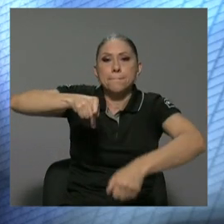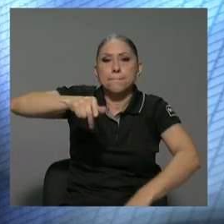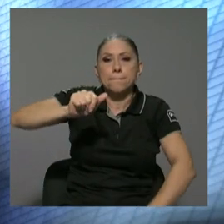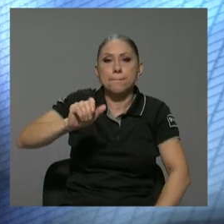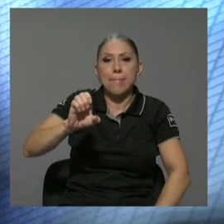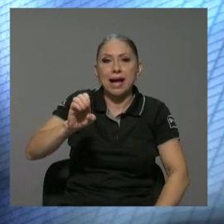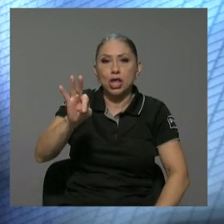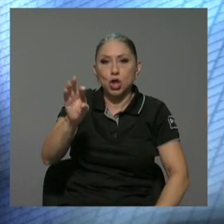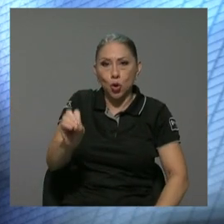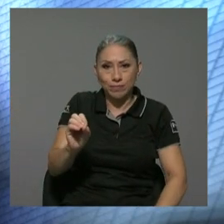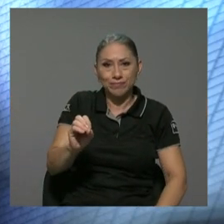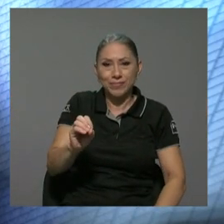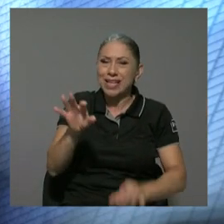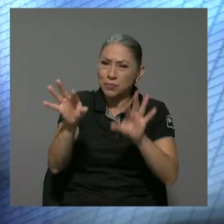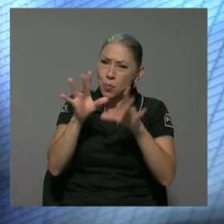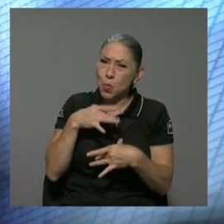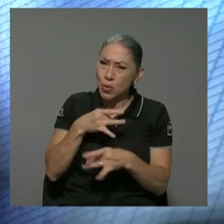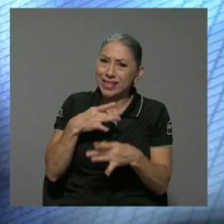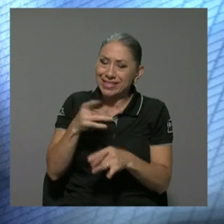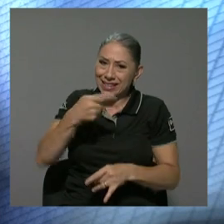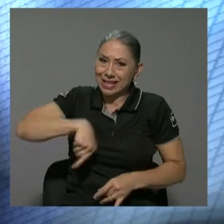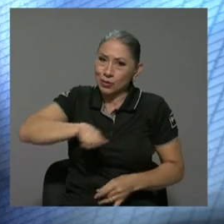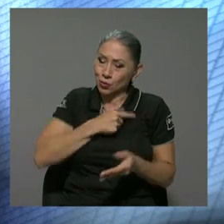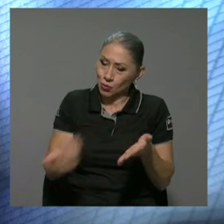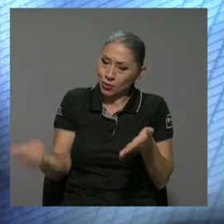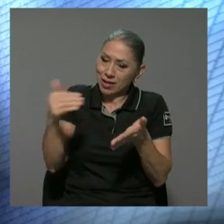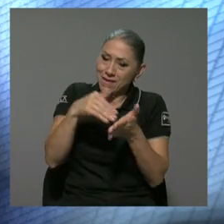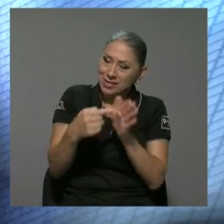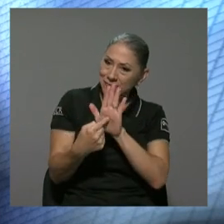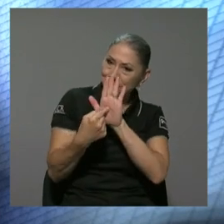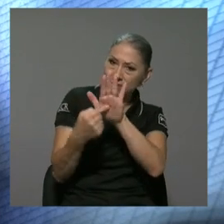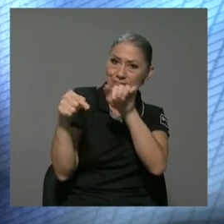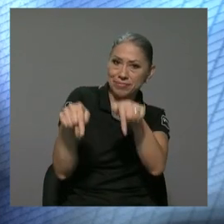rescatando justamente este elemento, porque si algo